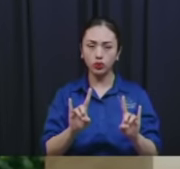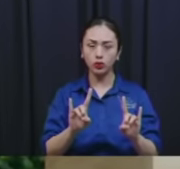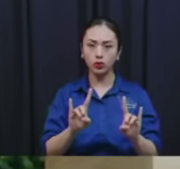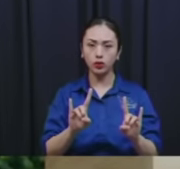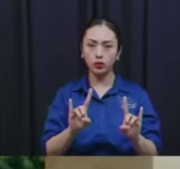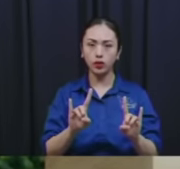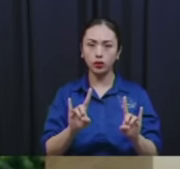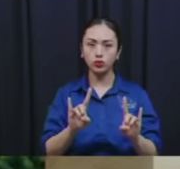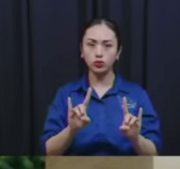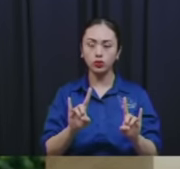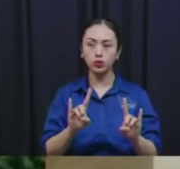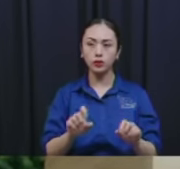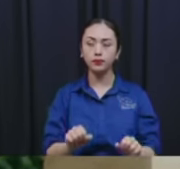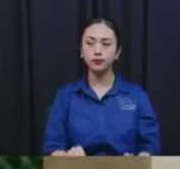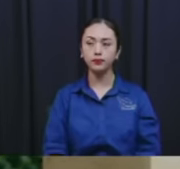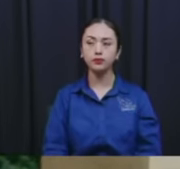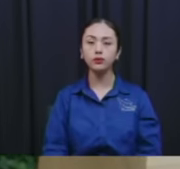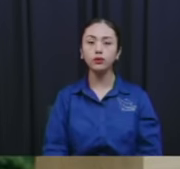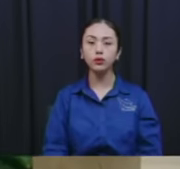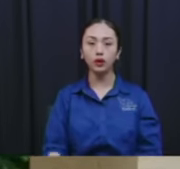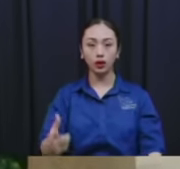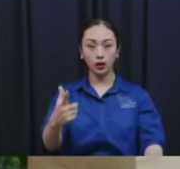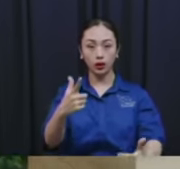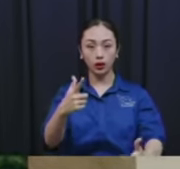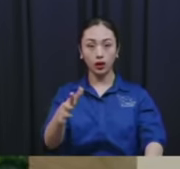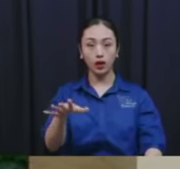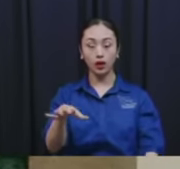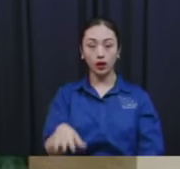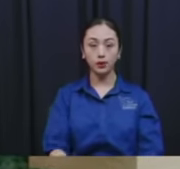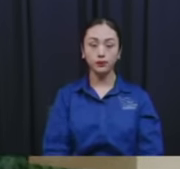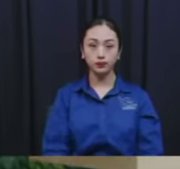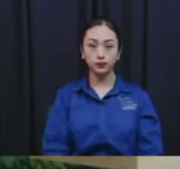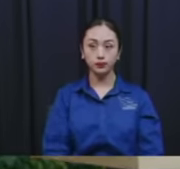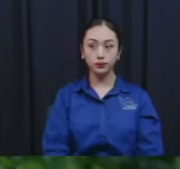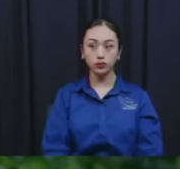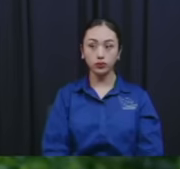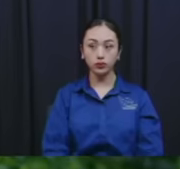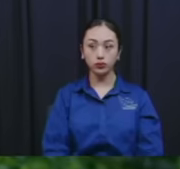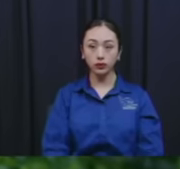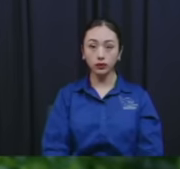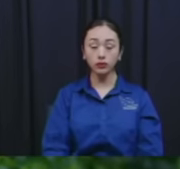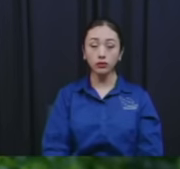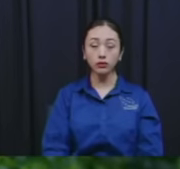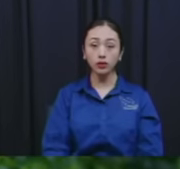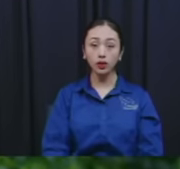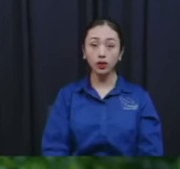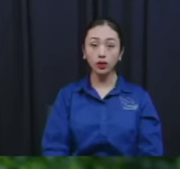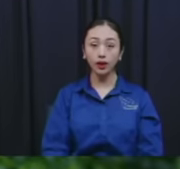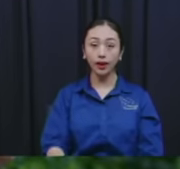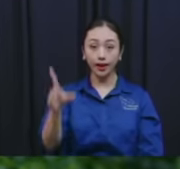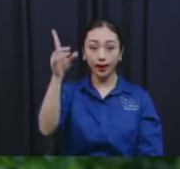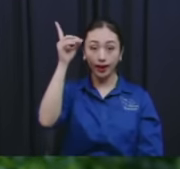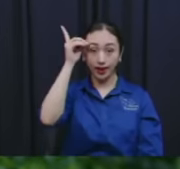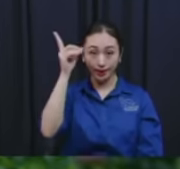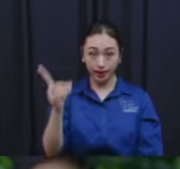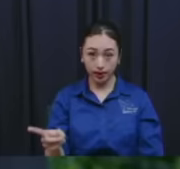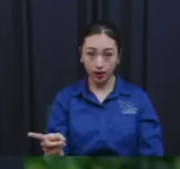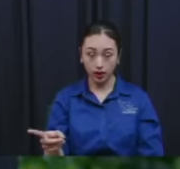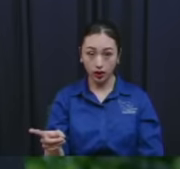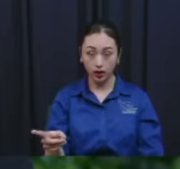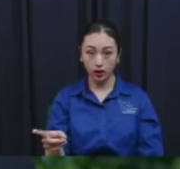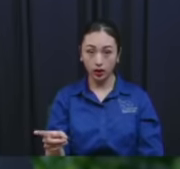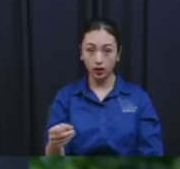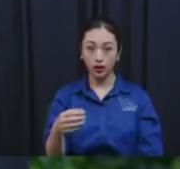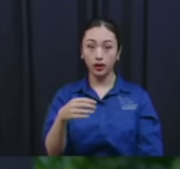de seguridad digamos cuando se acerca la fecha 91 se duplica el control en